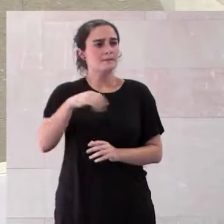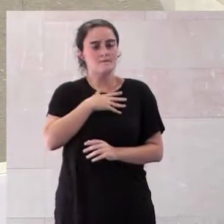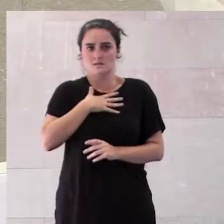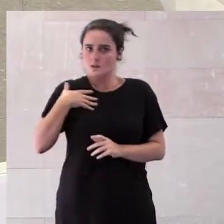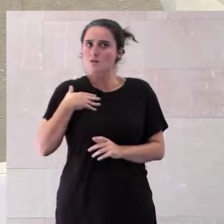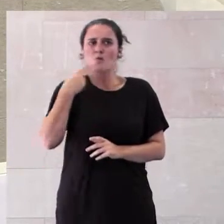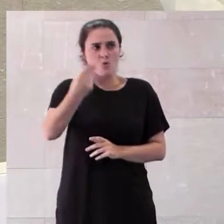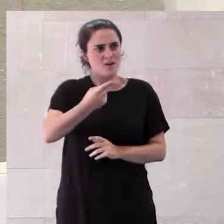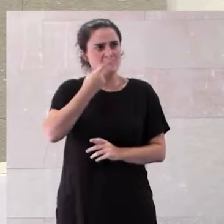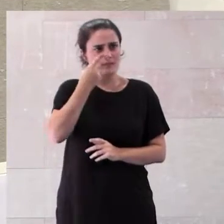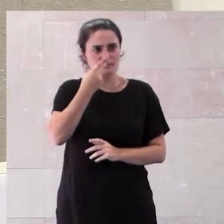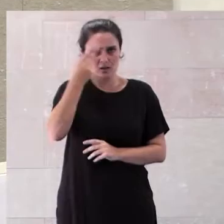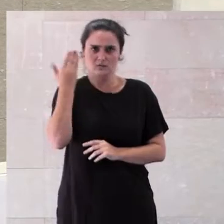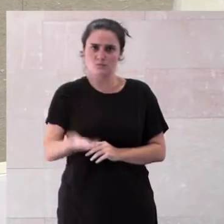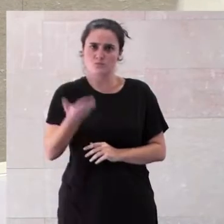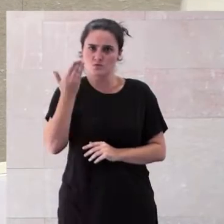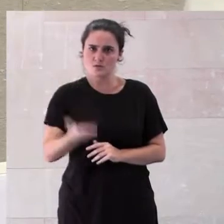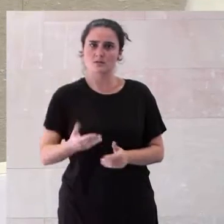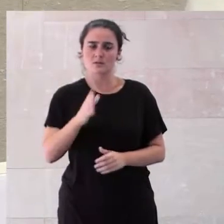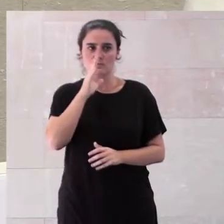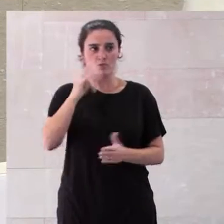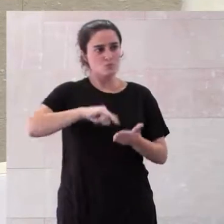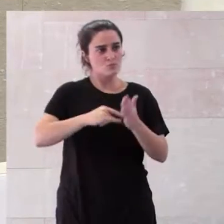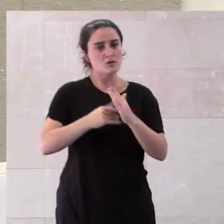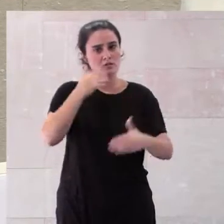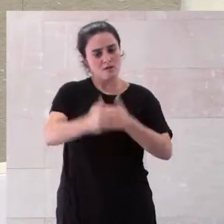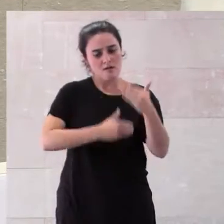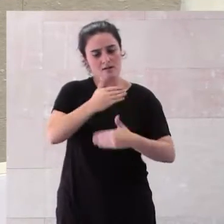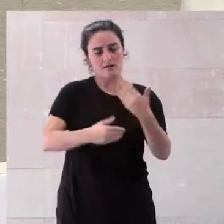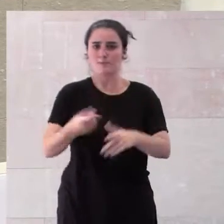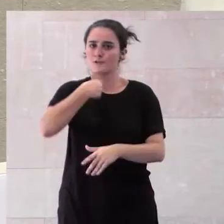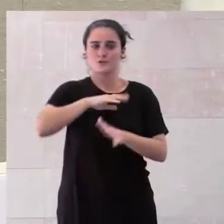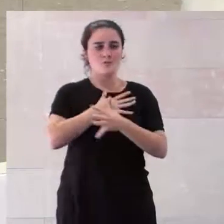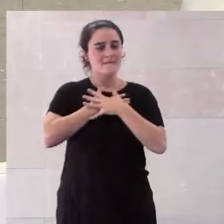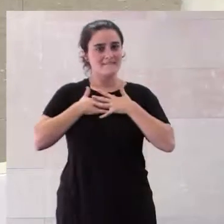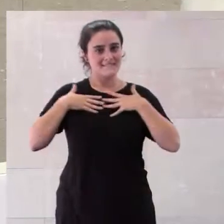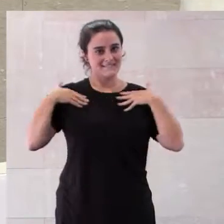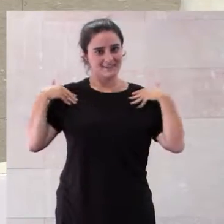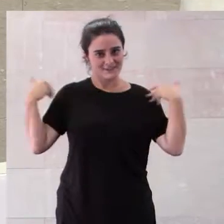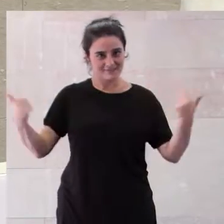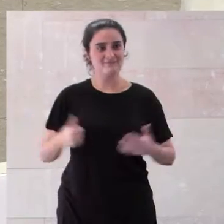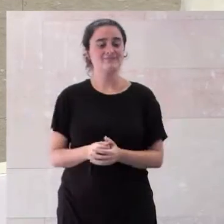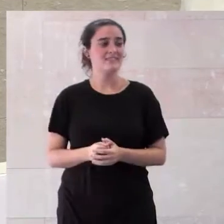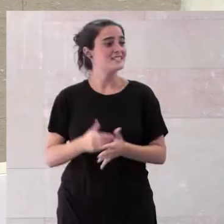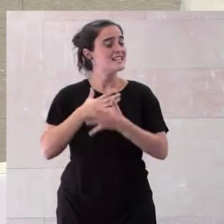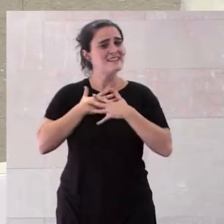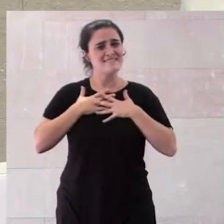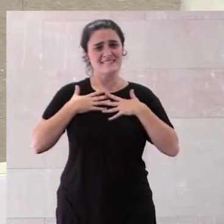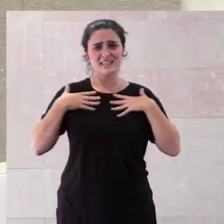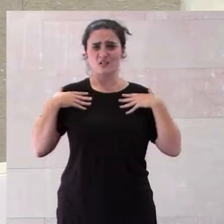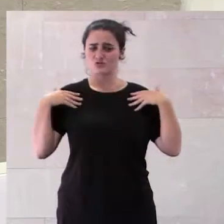de ese interés en la puesta en marcha de este proyecto, que es tremendamente ilusionante para nosotros y nosotras, tremendamente ilusionante para